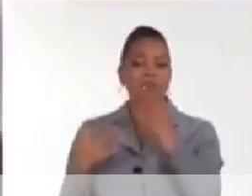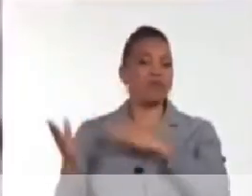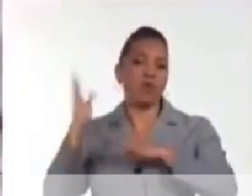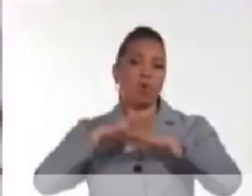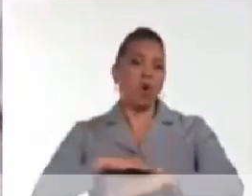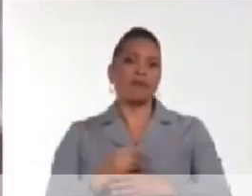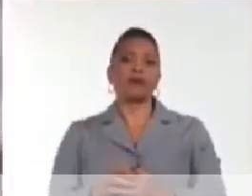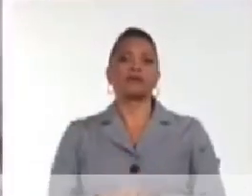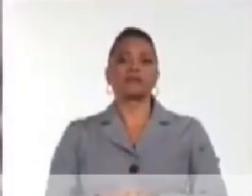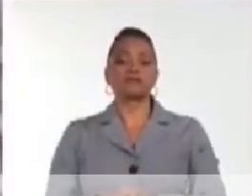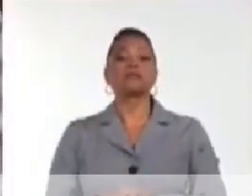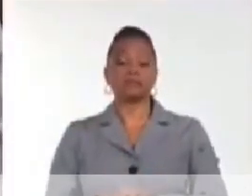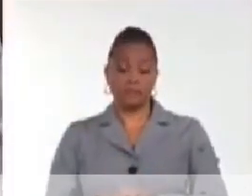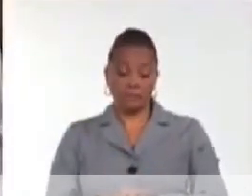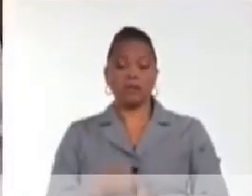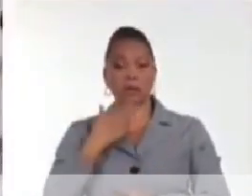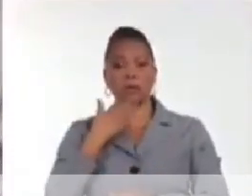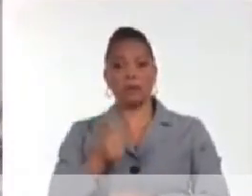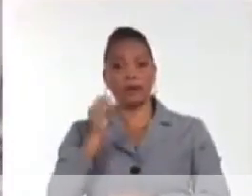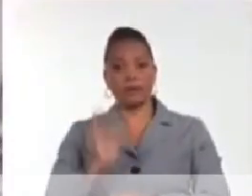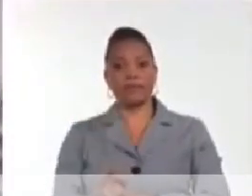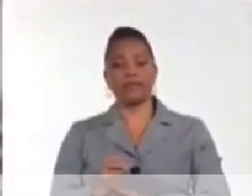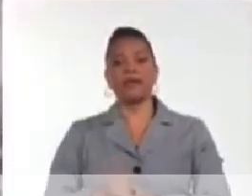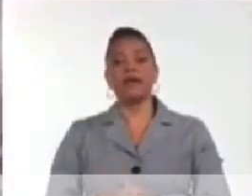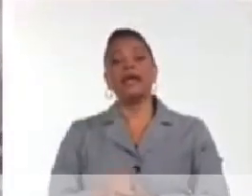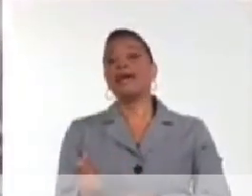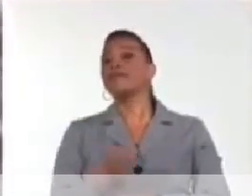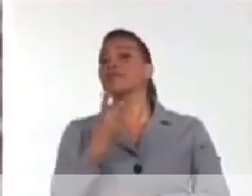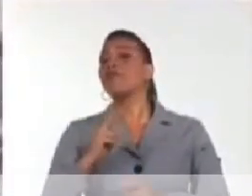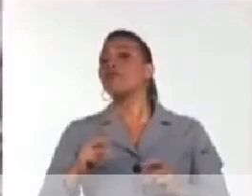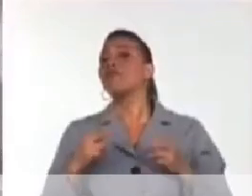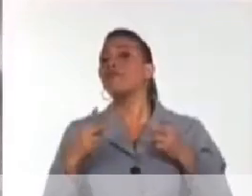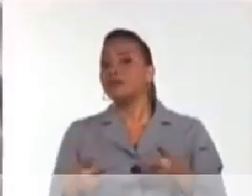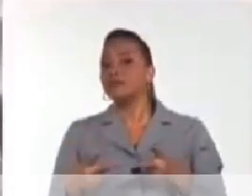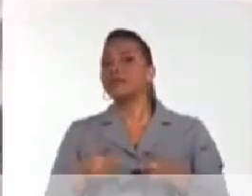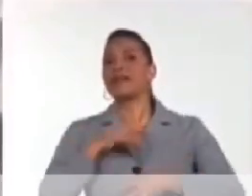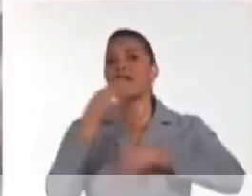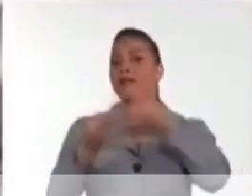es correcto. Y en dos ocasiones se les amplió